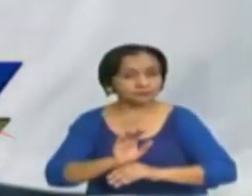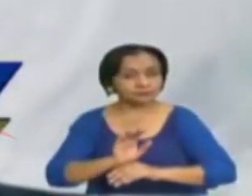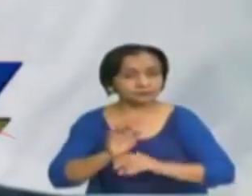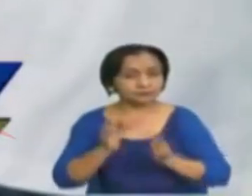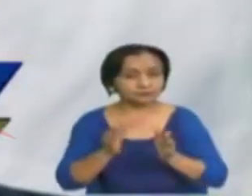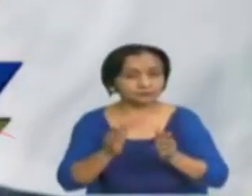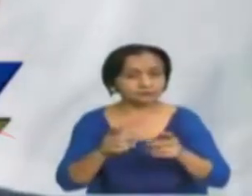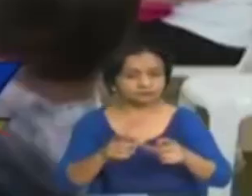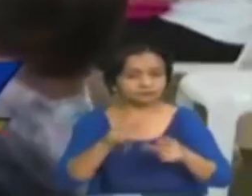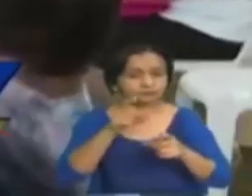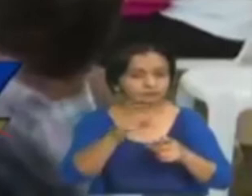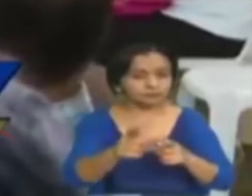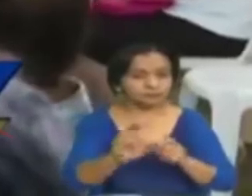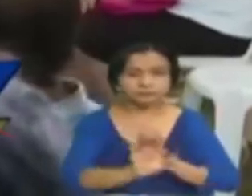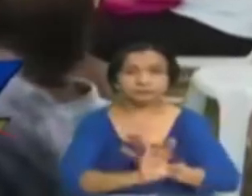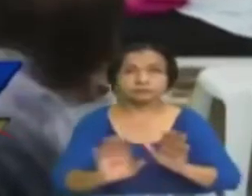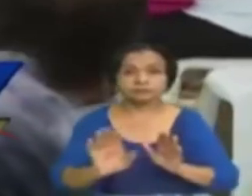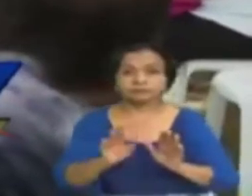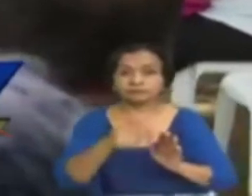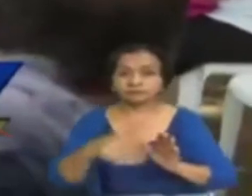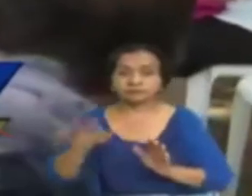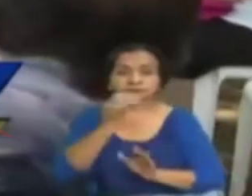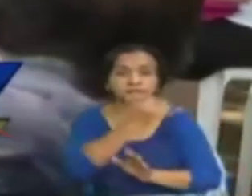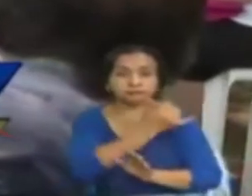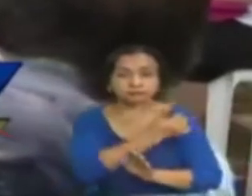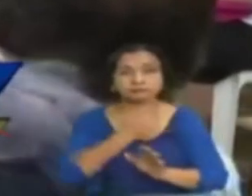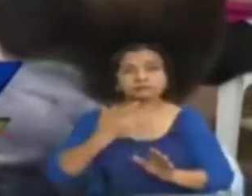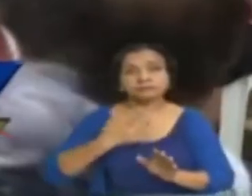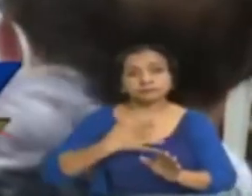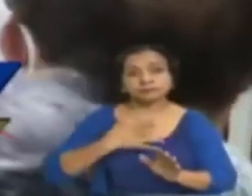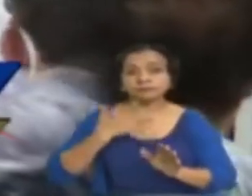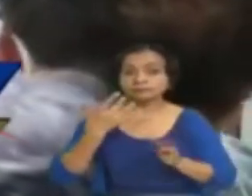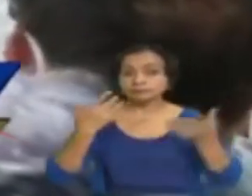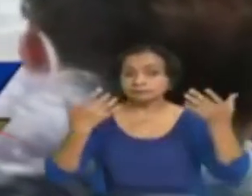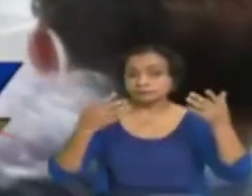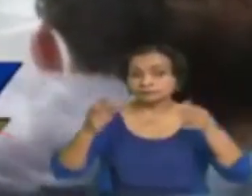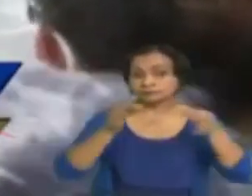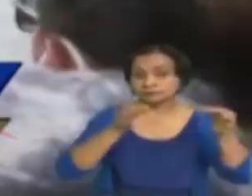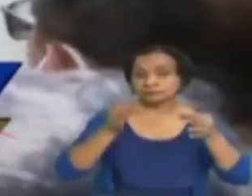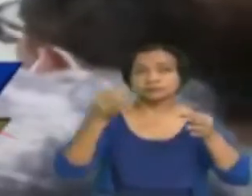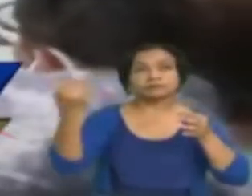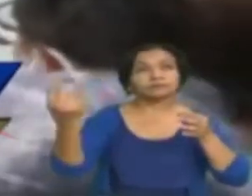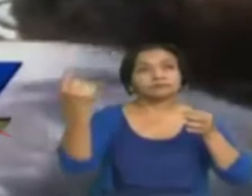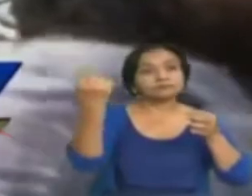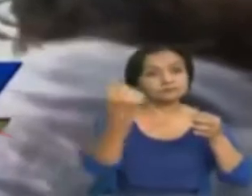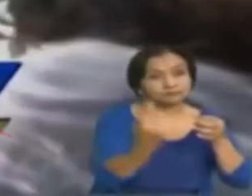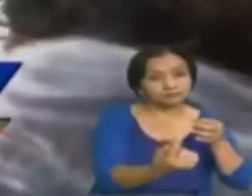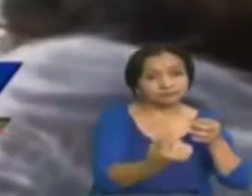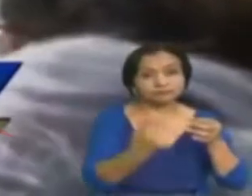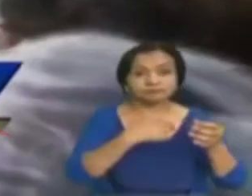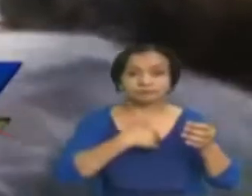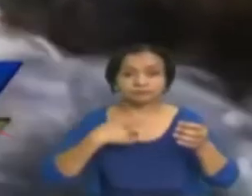continúa realizándose en Managua y Matagalpa. La jornada voluntaria y nacional también